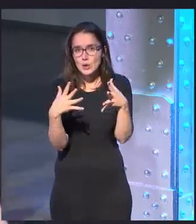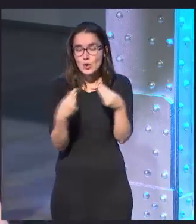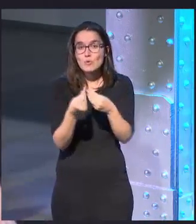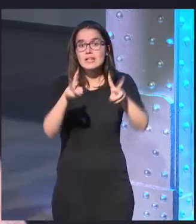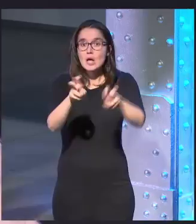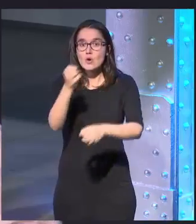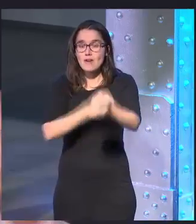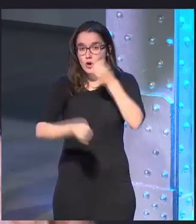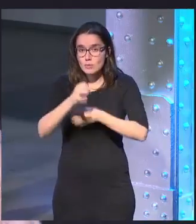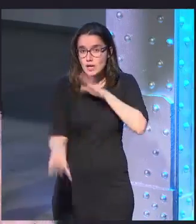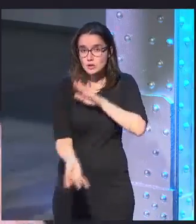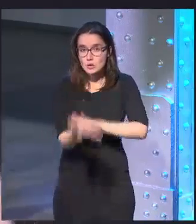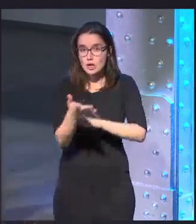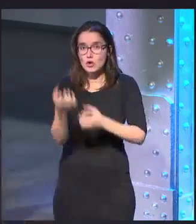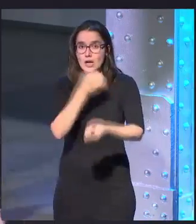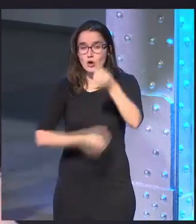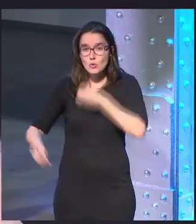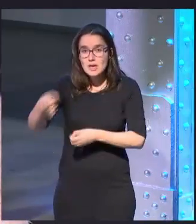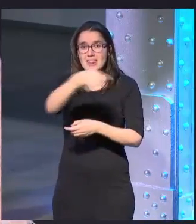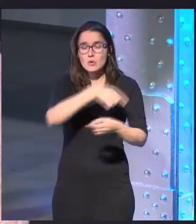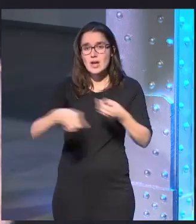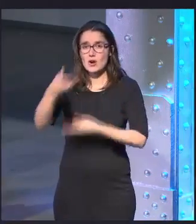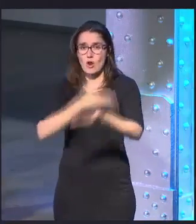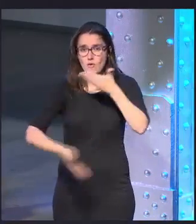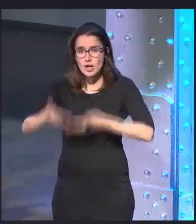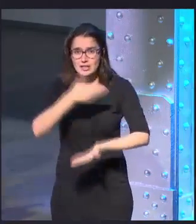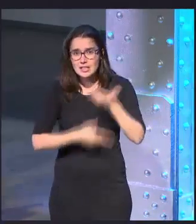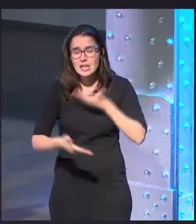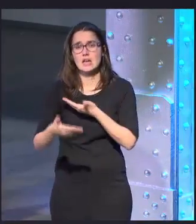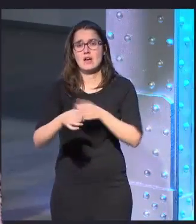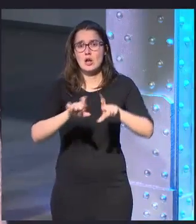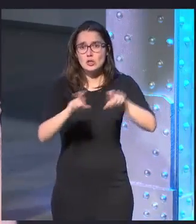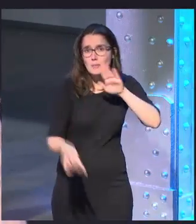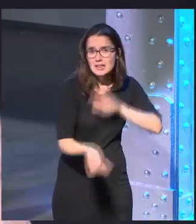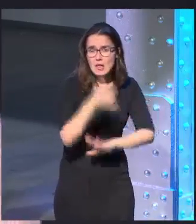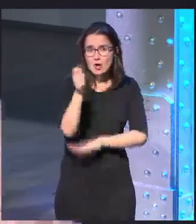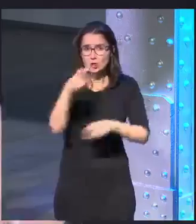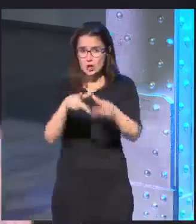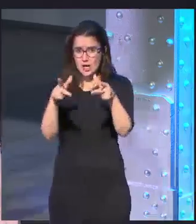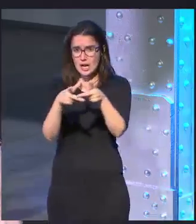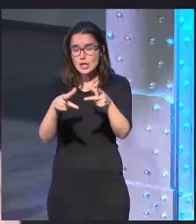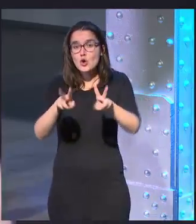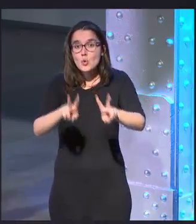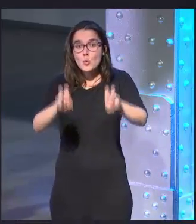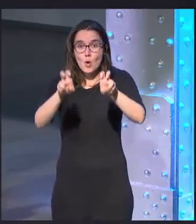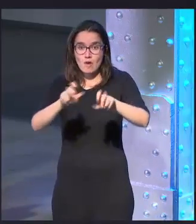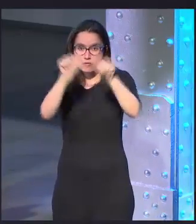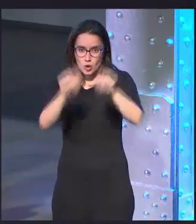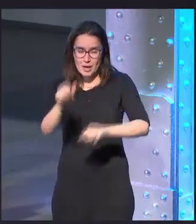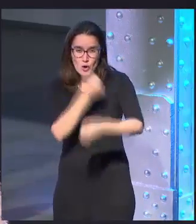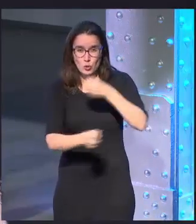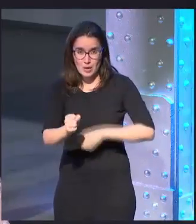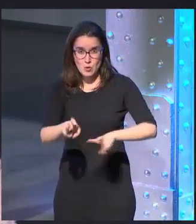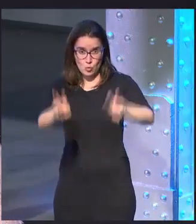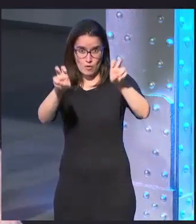nueva economía que ha surgido, la economía circular, la economía colaborativa, los emprendedores sociales, esta nueva forma de hacer economía que ha